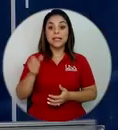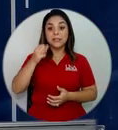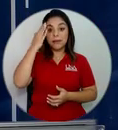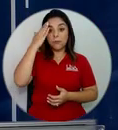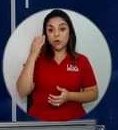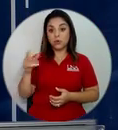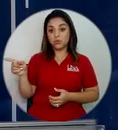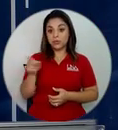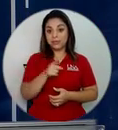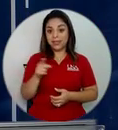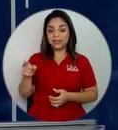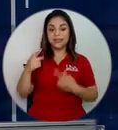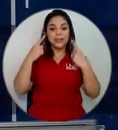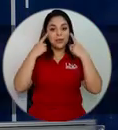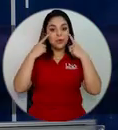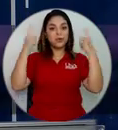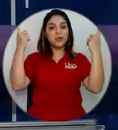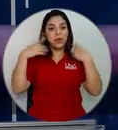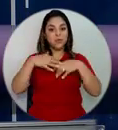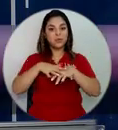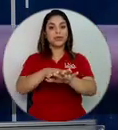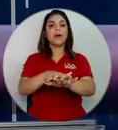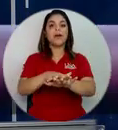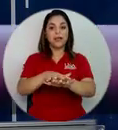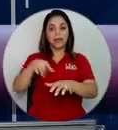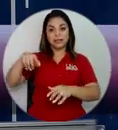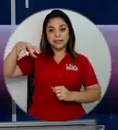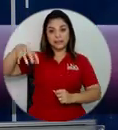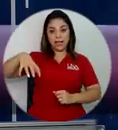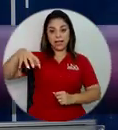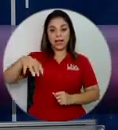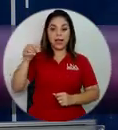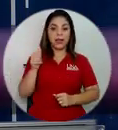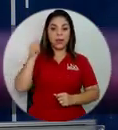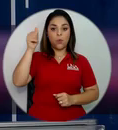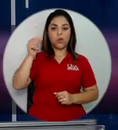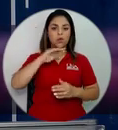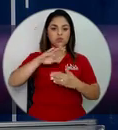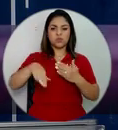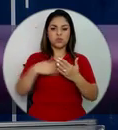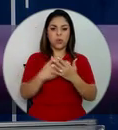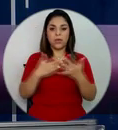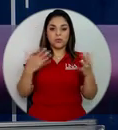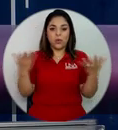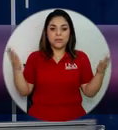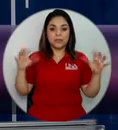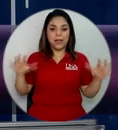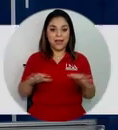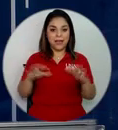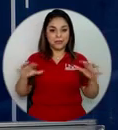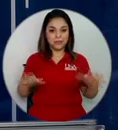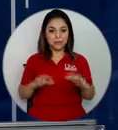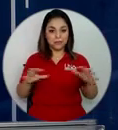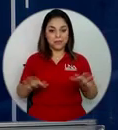porque ustedes han logrado integrar en la sede interuniversitaria de Alajuela todos los diferentes ámbitos de acción de